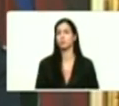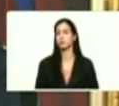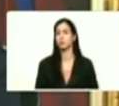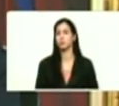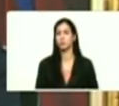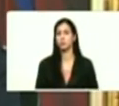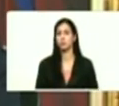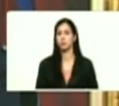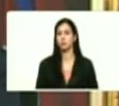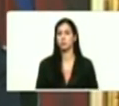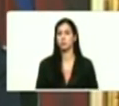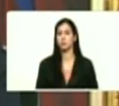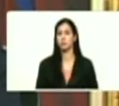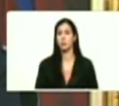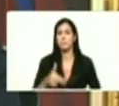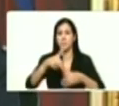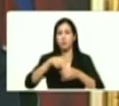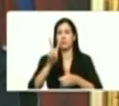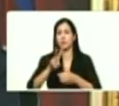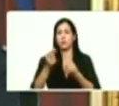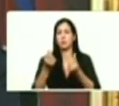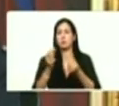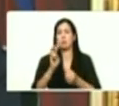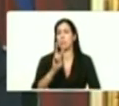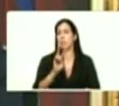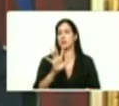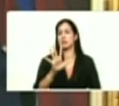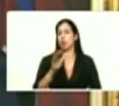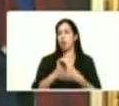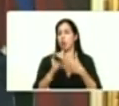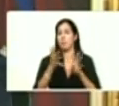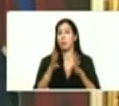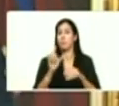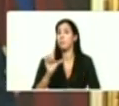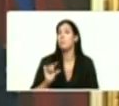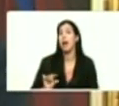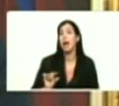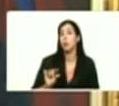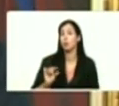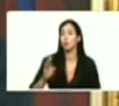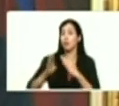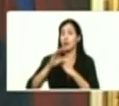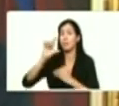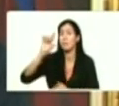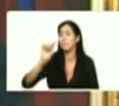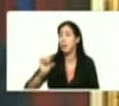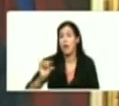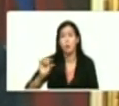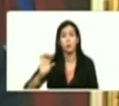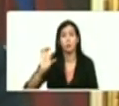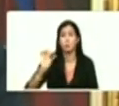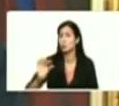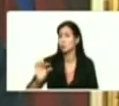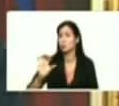el venezolano debe estar más o menos en 25 es muy bajo es muy bajo